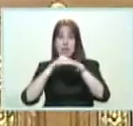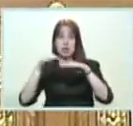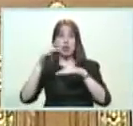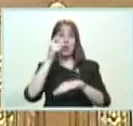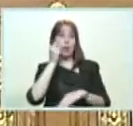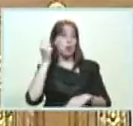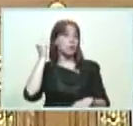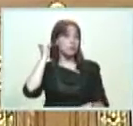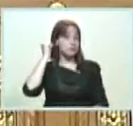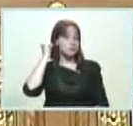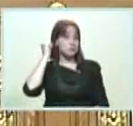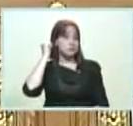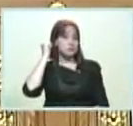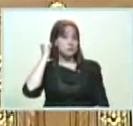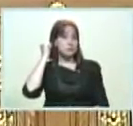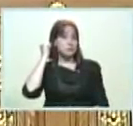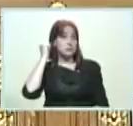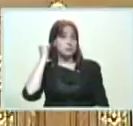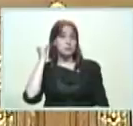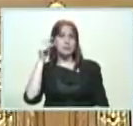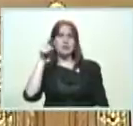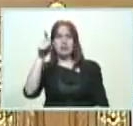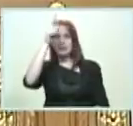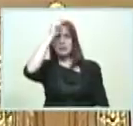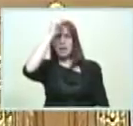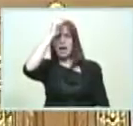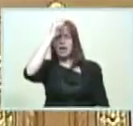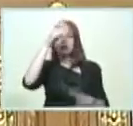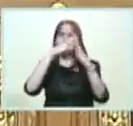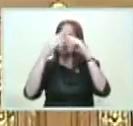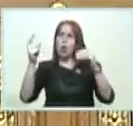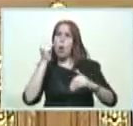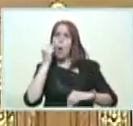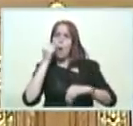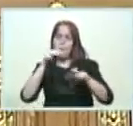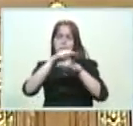ministros, el machismo de Tarek, mira, puro vicepresidente hombre.